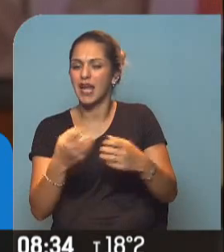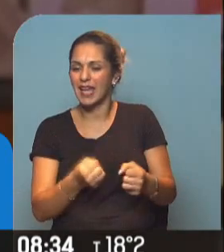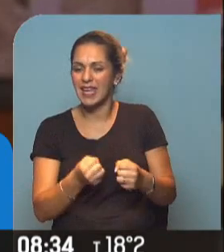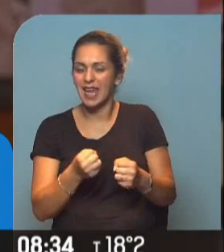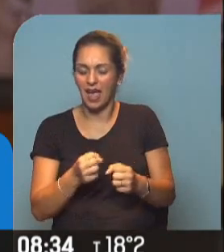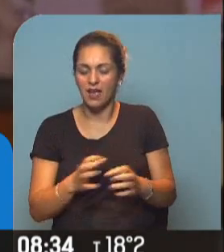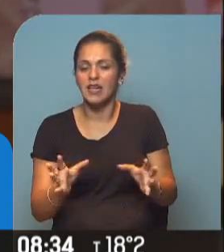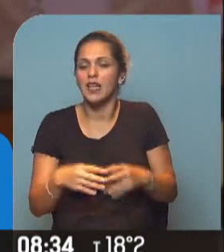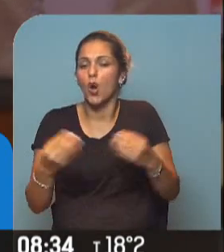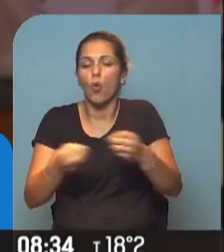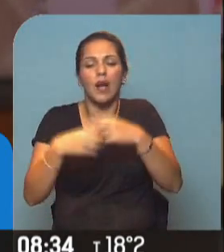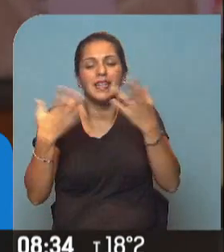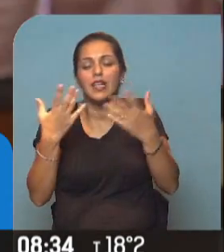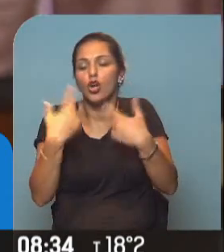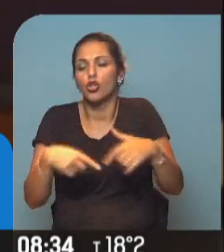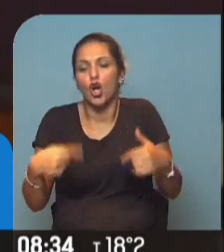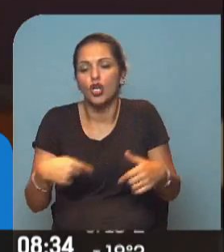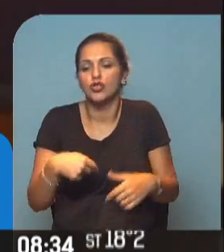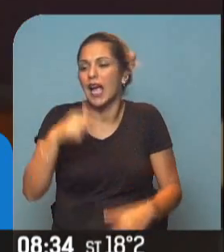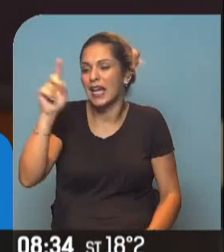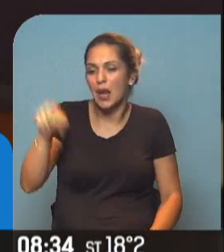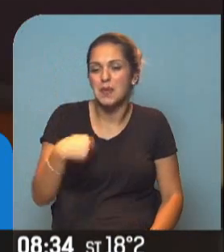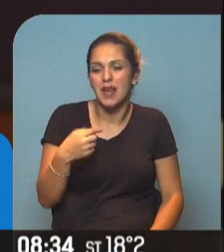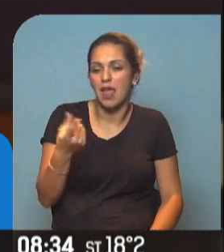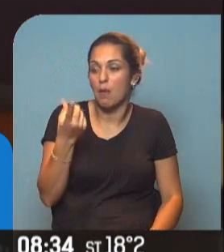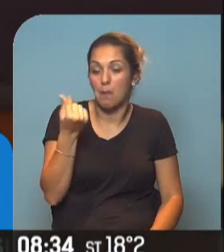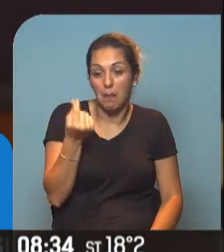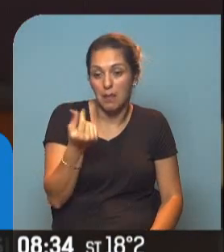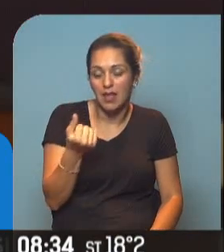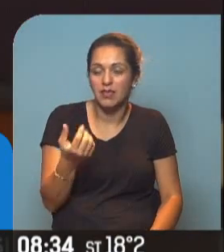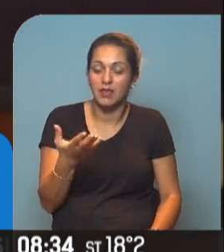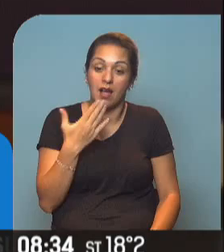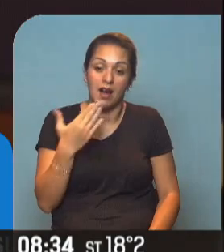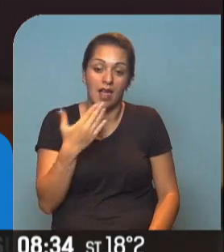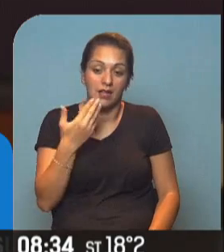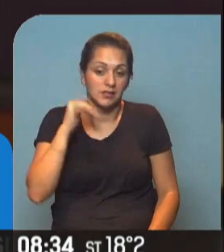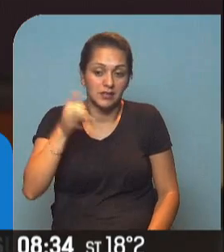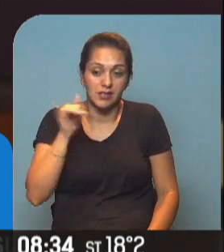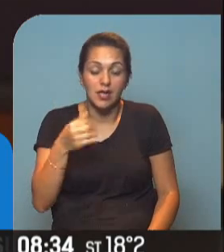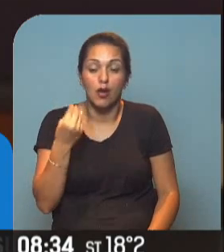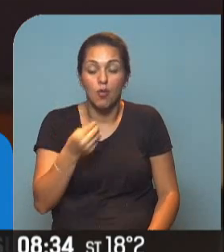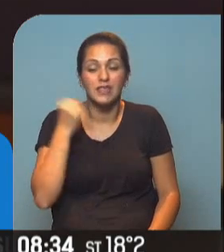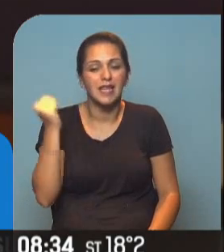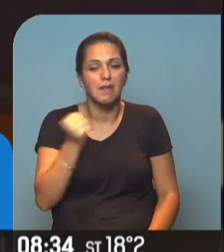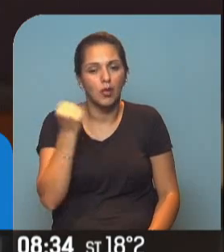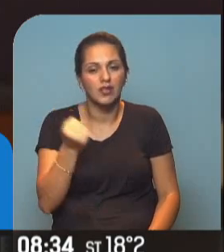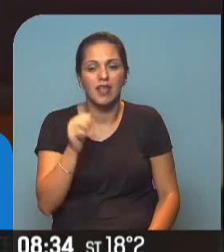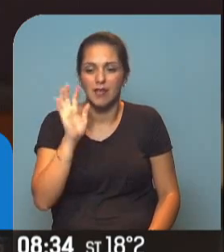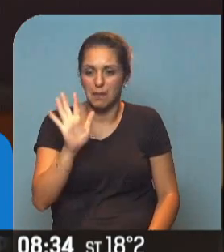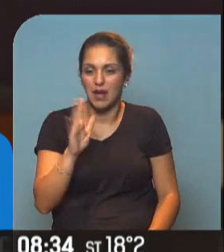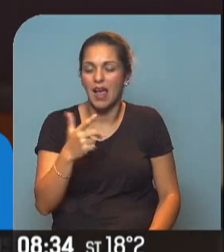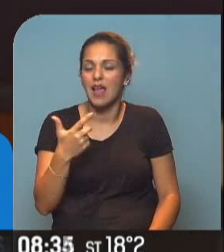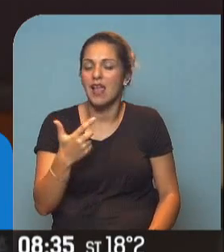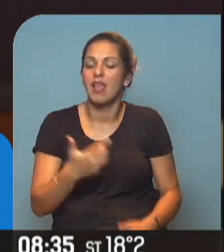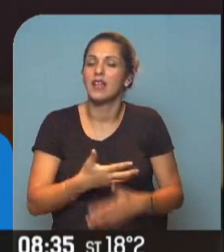que nos llegue de financiamiento bienvenido sea pero como es tan importante no esperemos las grandes